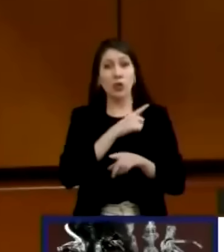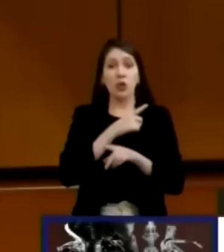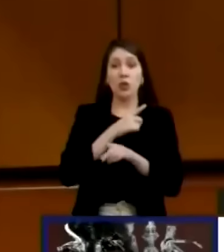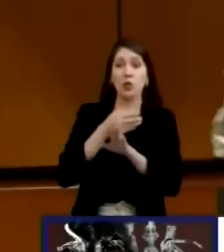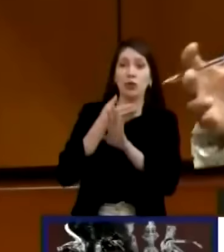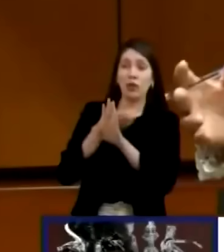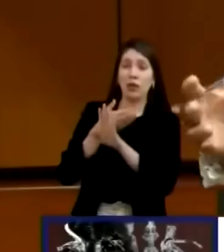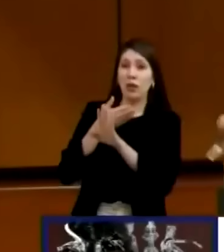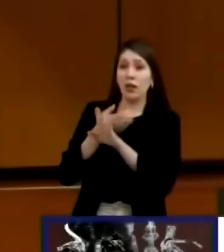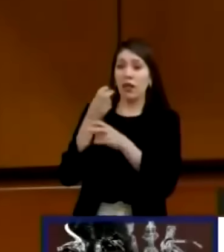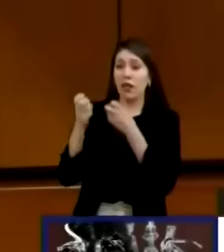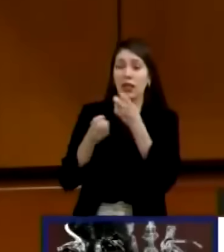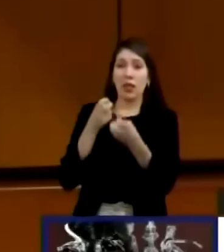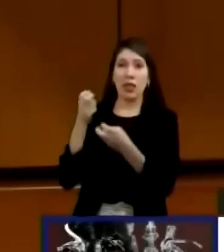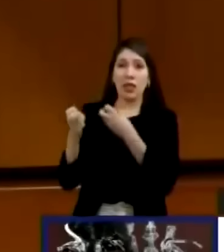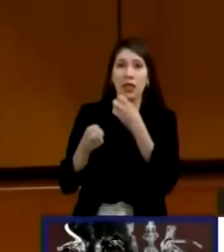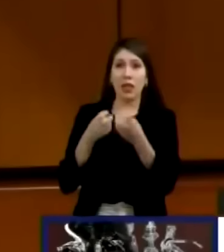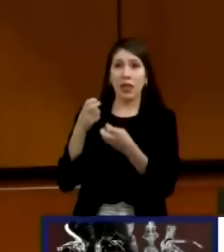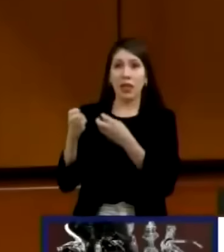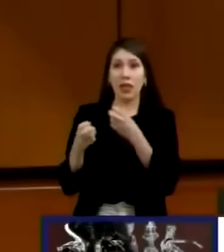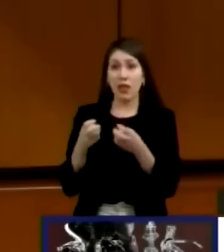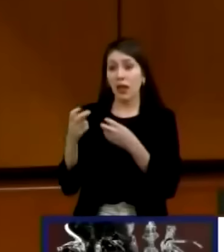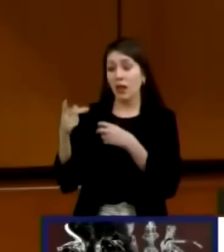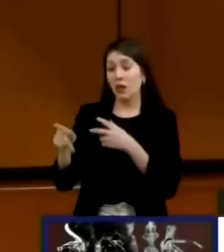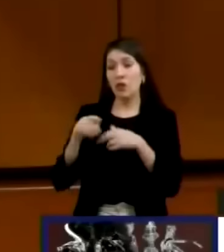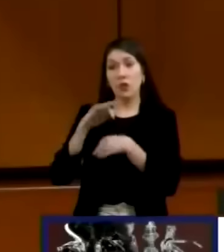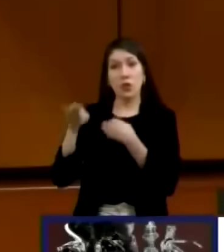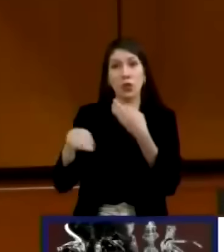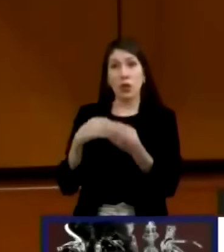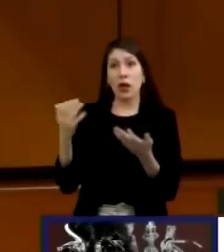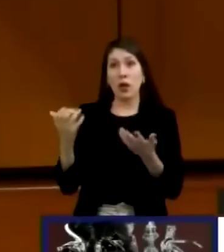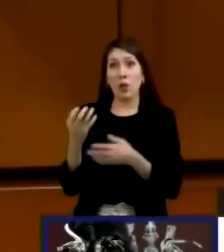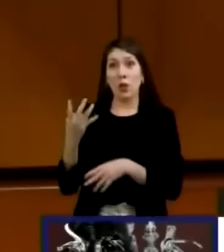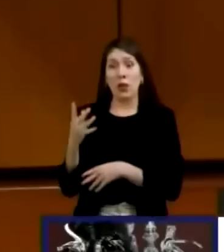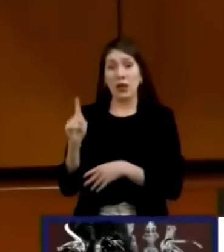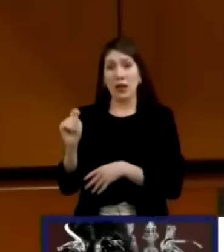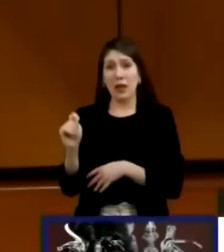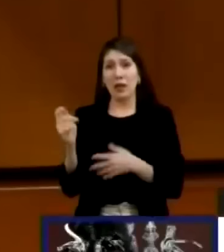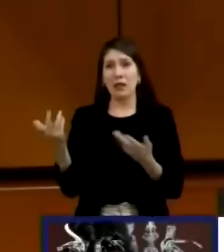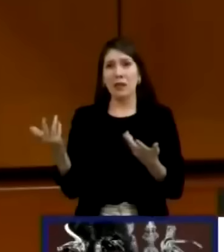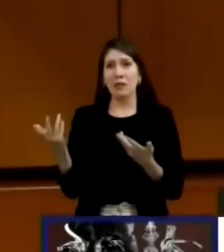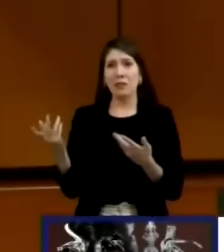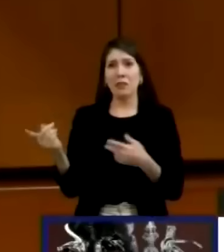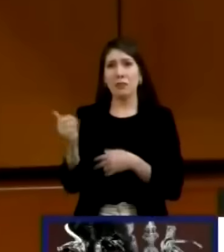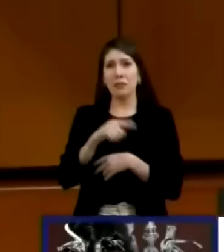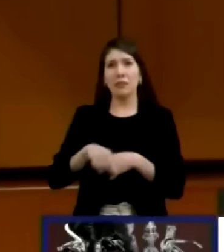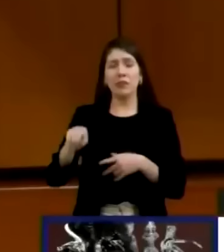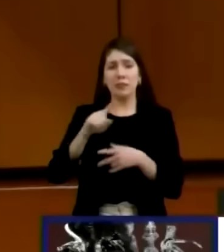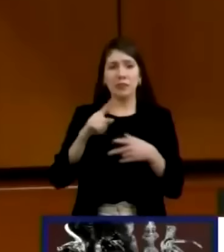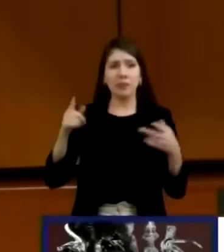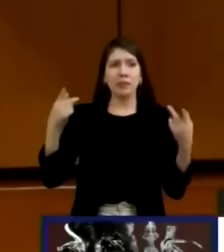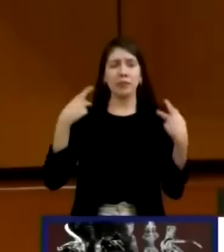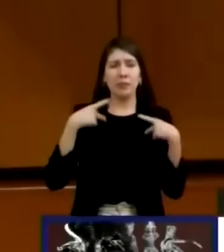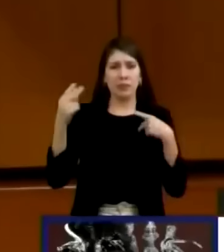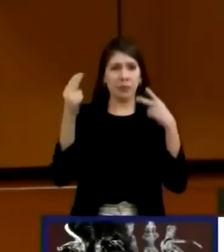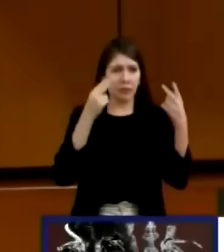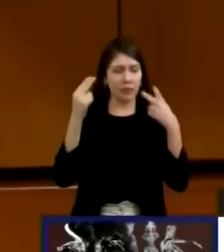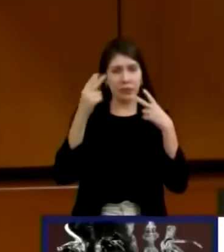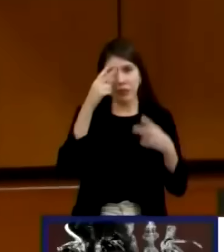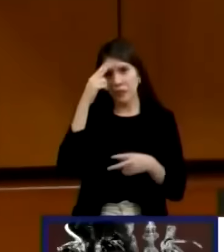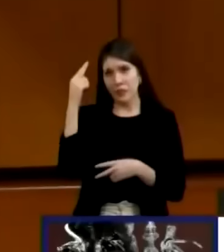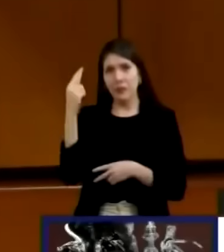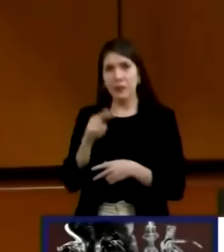solamente desacreditar todo lo que tiene que ver con la Cuarta Transformación, los mexicanos los están viendo. El senador Gonzalo Yáñez hacía